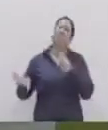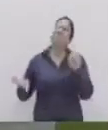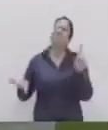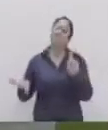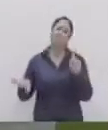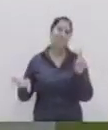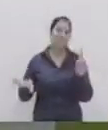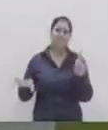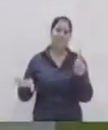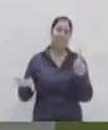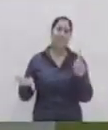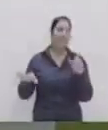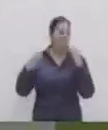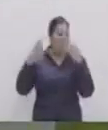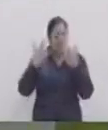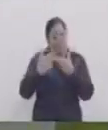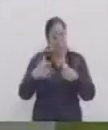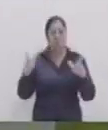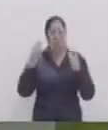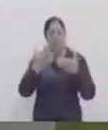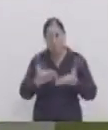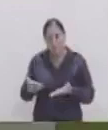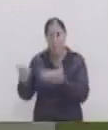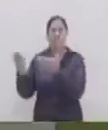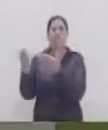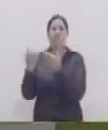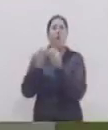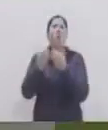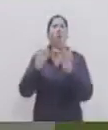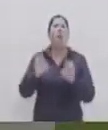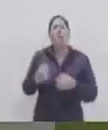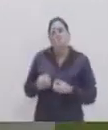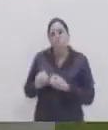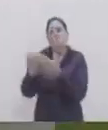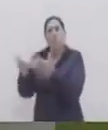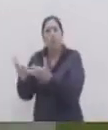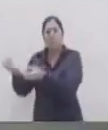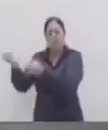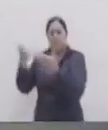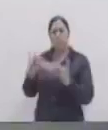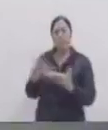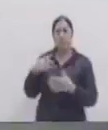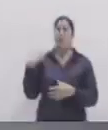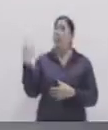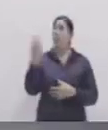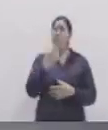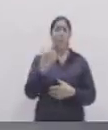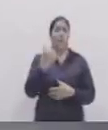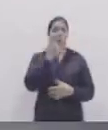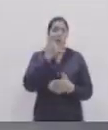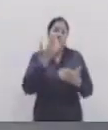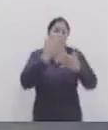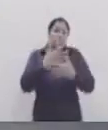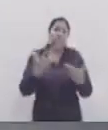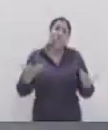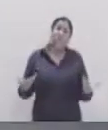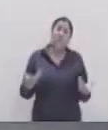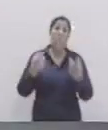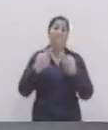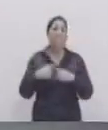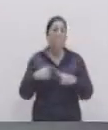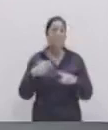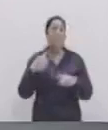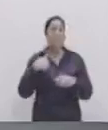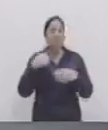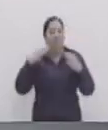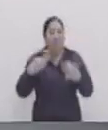no engancharse, sino fluir y dar oportunidad de que todos cometemos errores. No somos seres imperfectos, pero